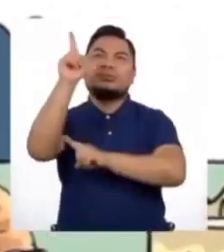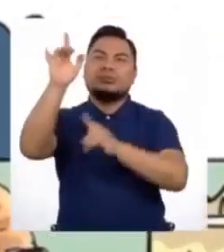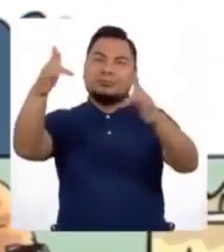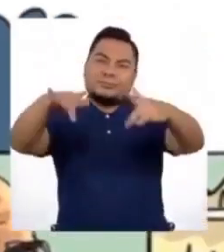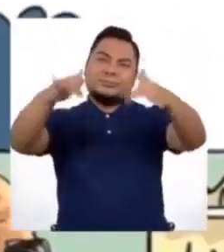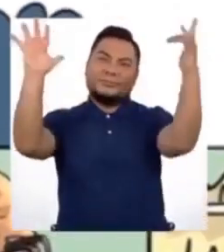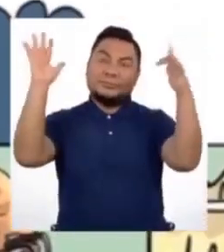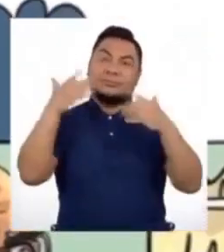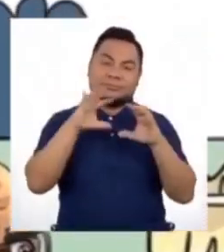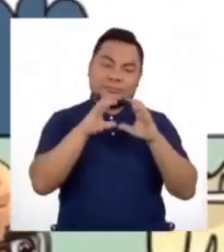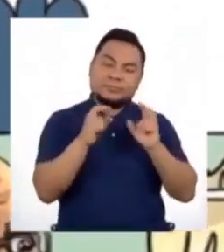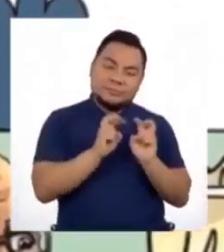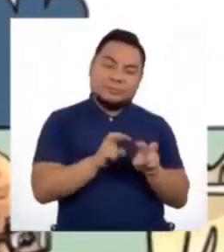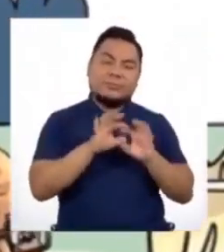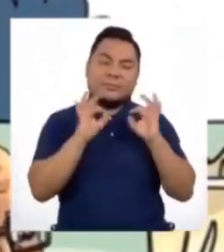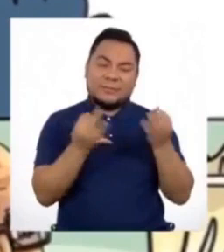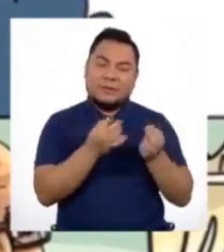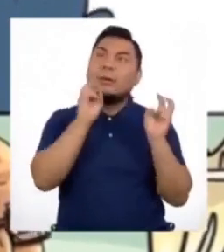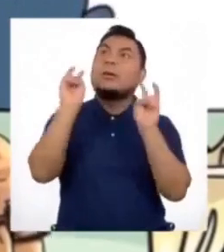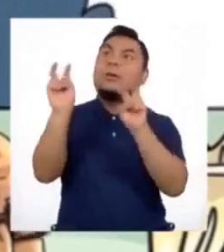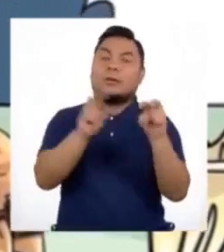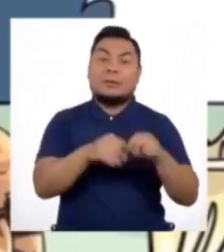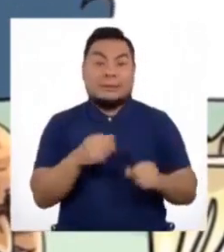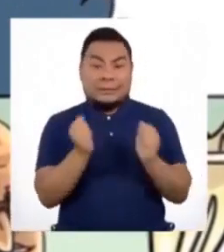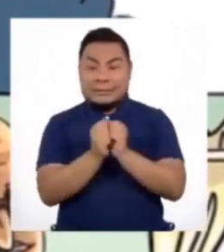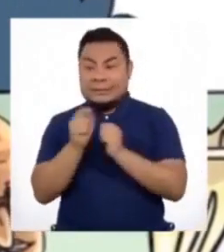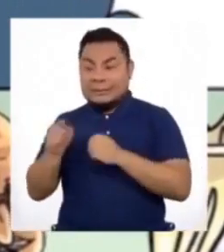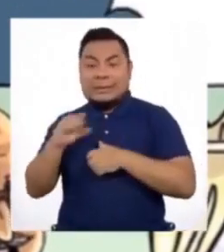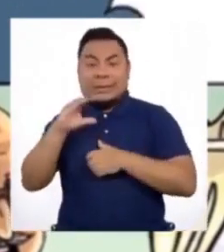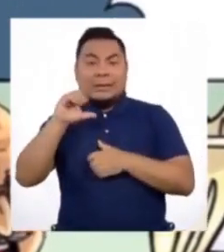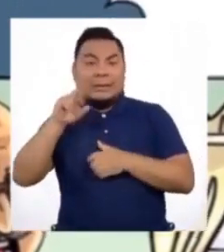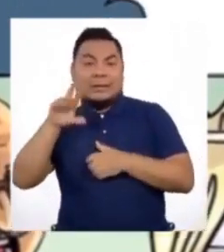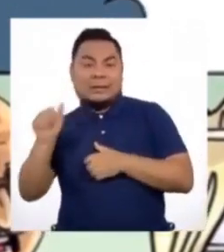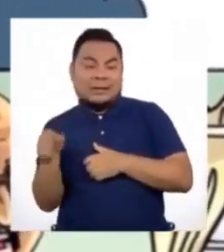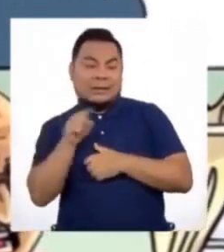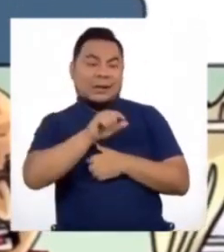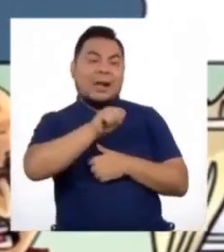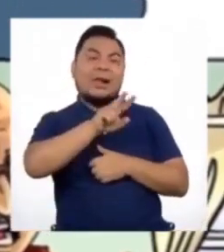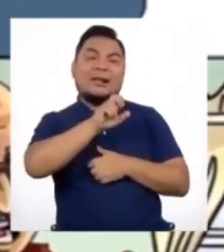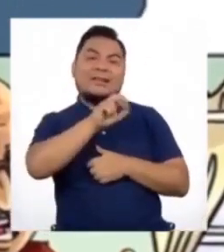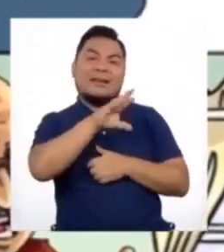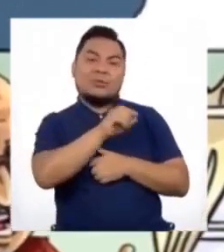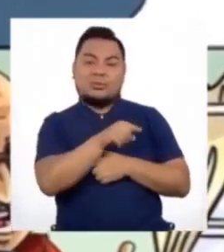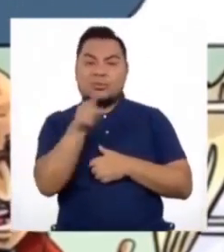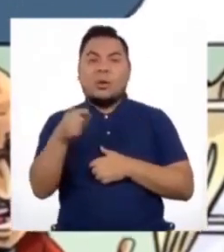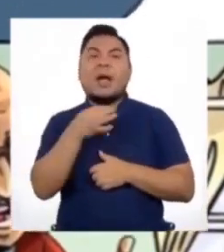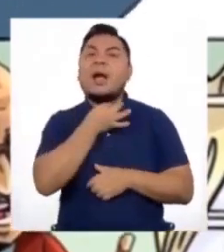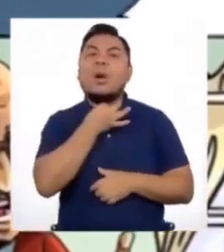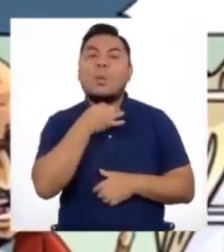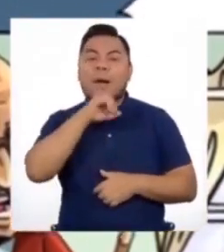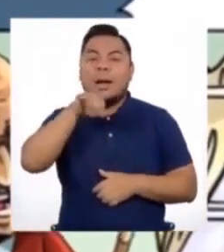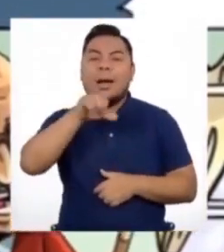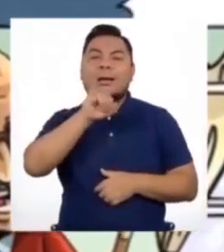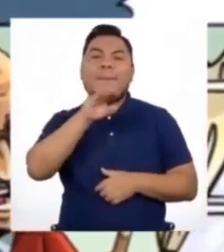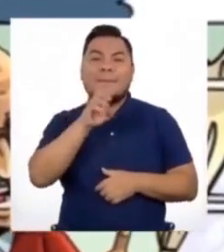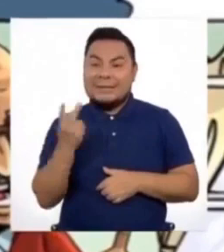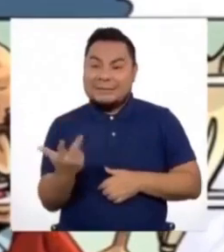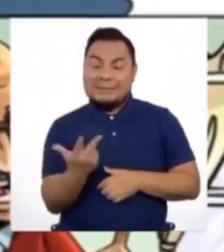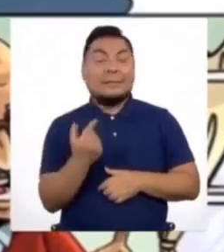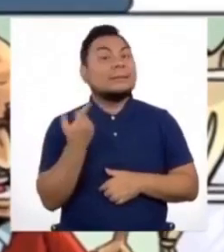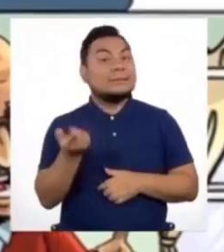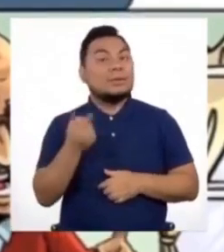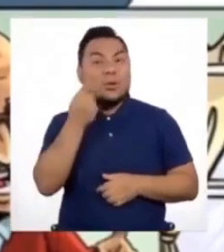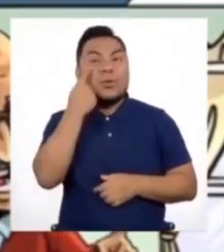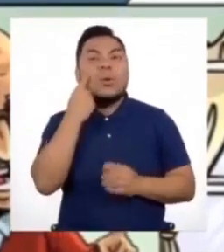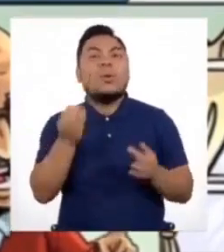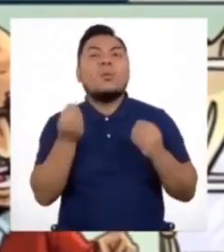neutrones. Vamos a acompañar a Clara, a su hermano Álvaro y también a su abuelo Jaime, y vamos a conocer cuáles son